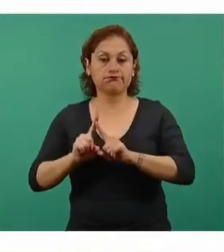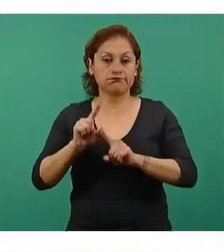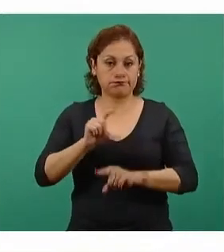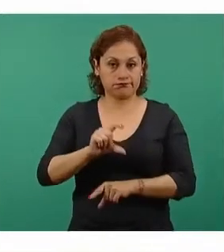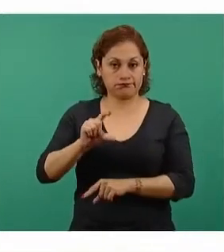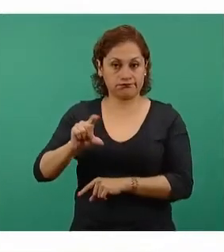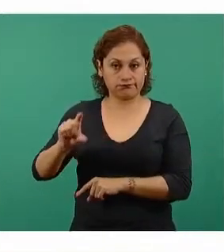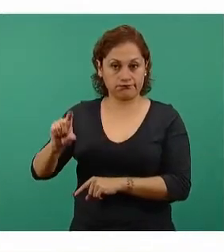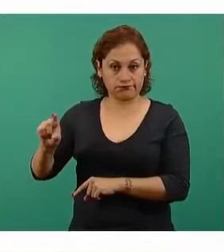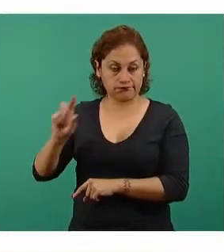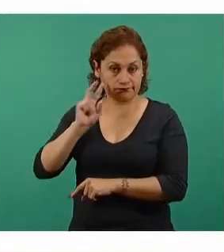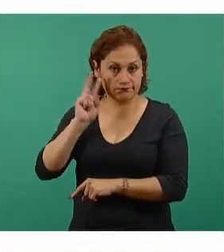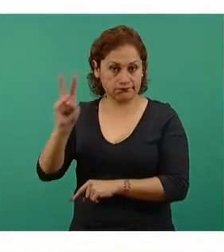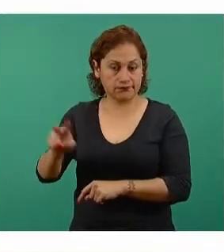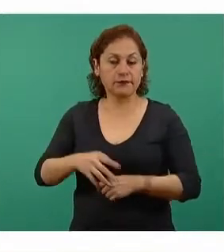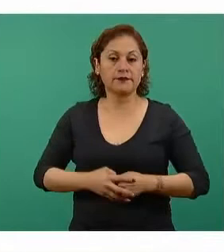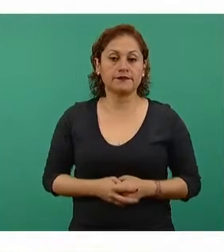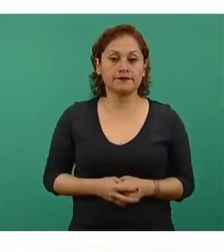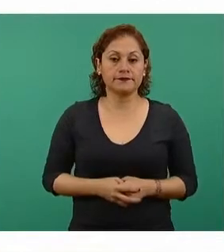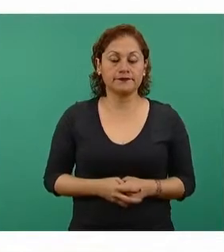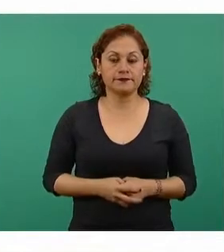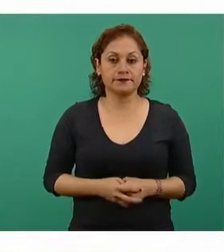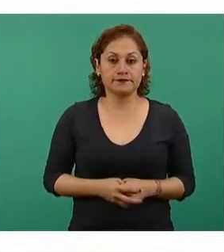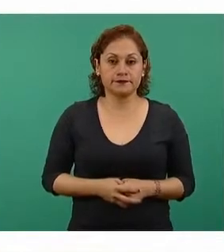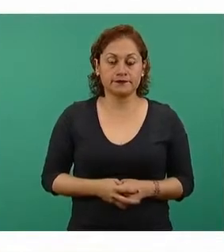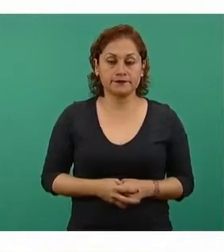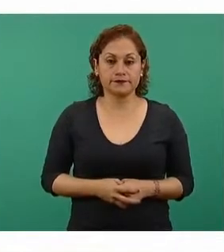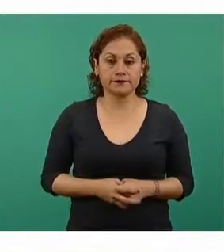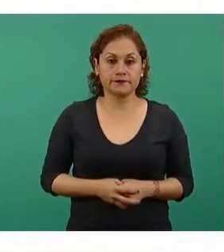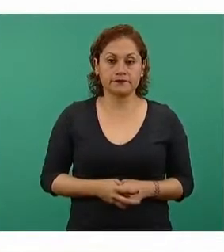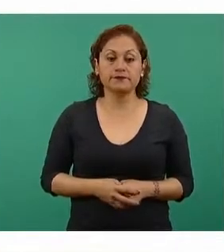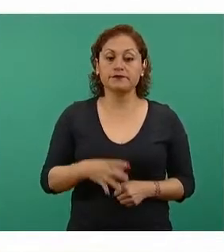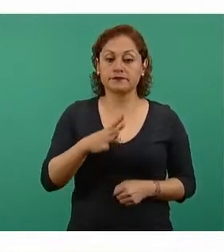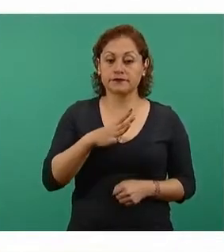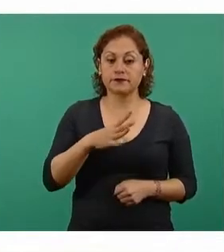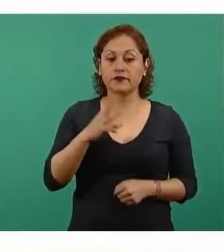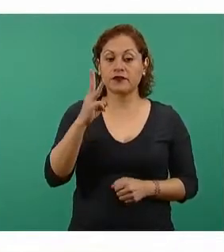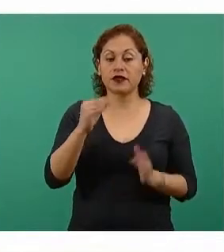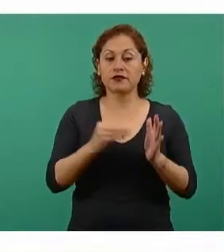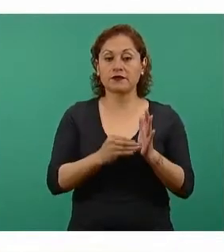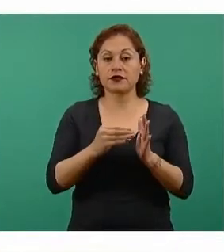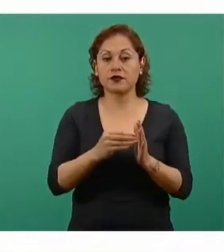Entonces, identificamos pues en este caso que tenemos